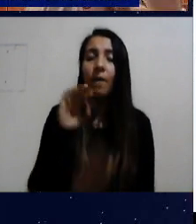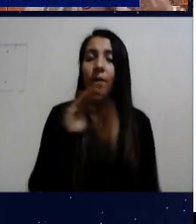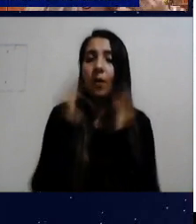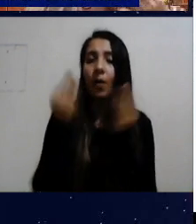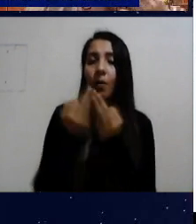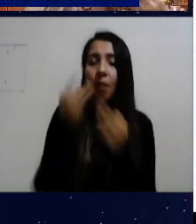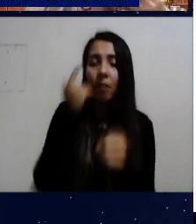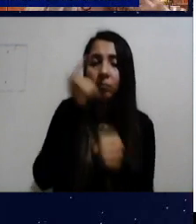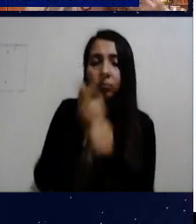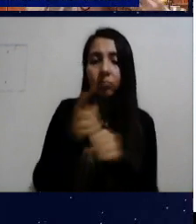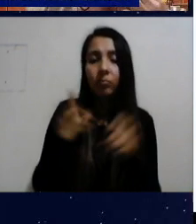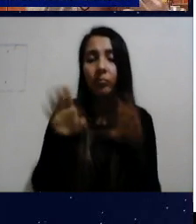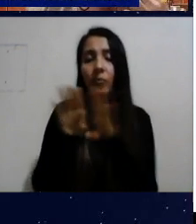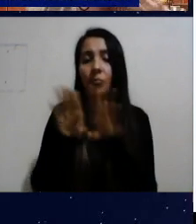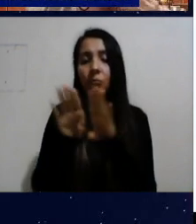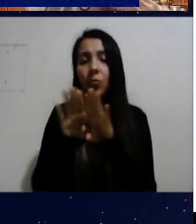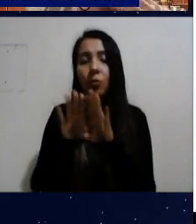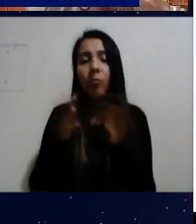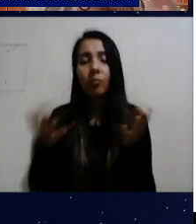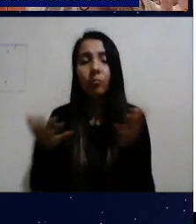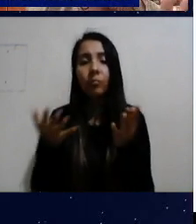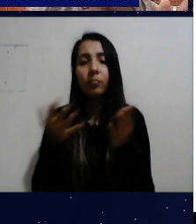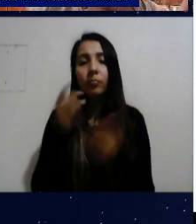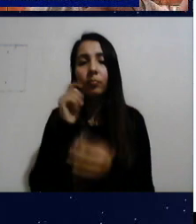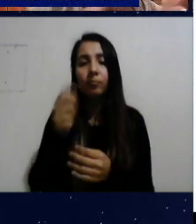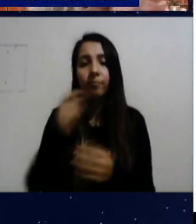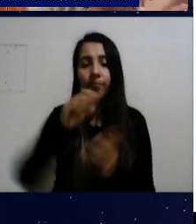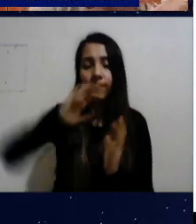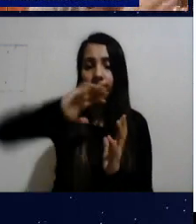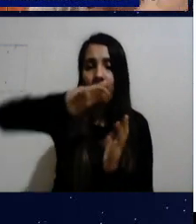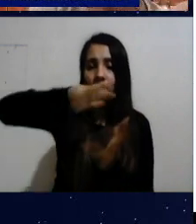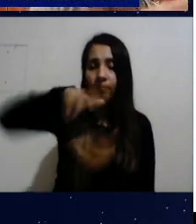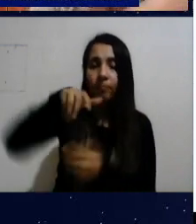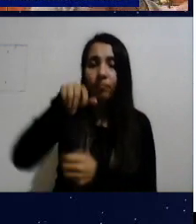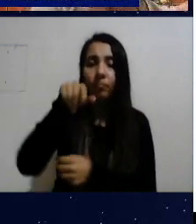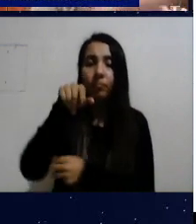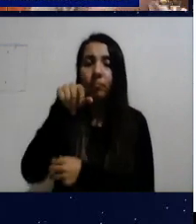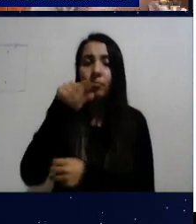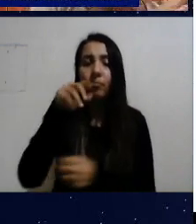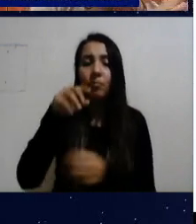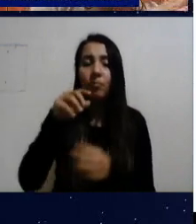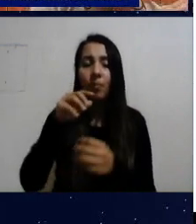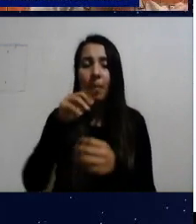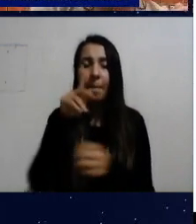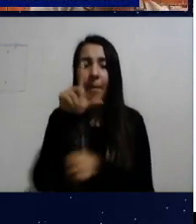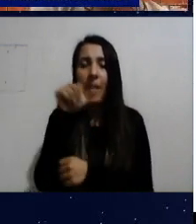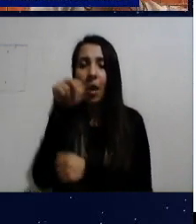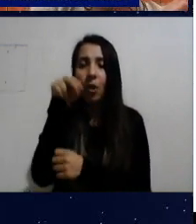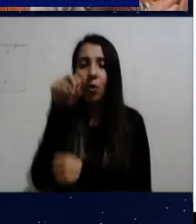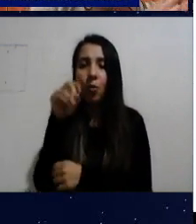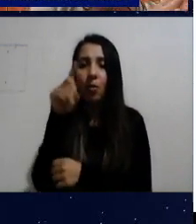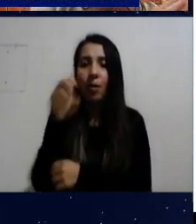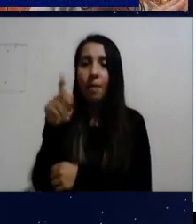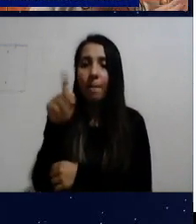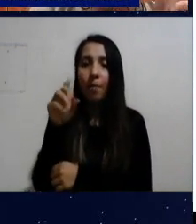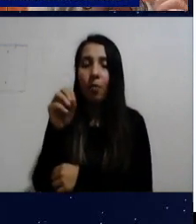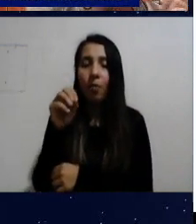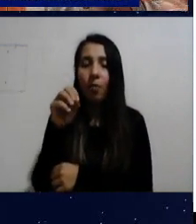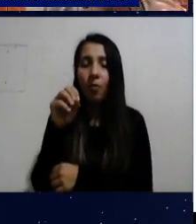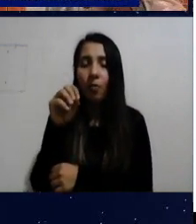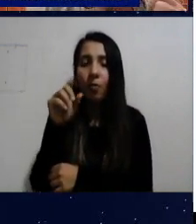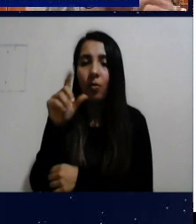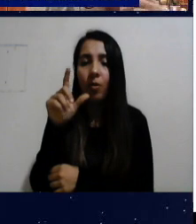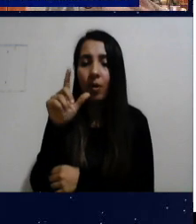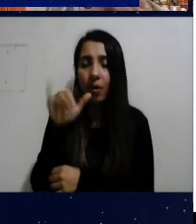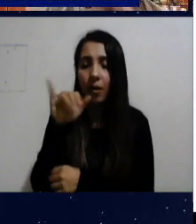Y la forma de detectarlo pues es básicamente por el efecto de la rotación del plano de polarización, y